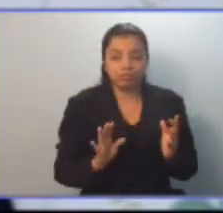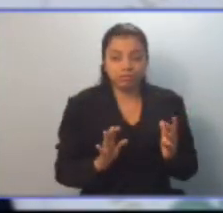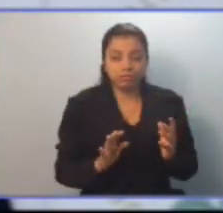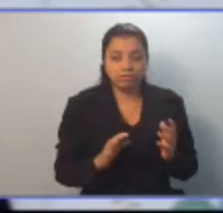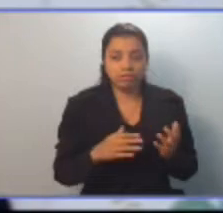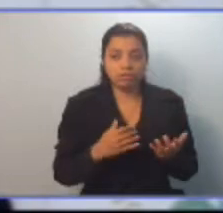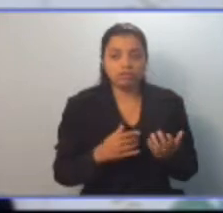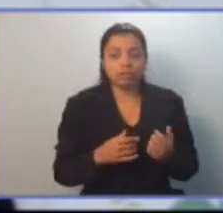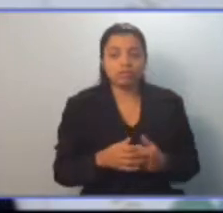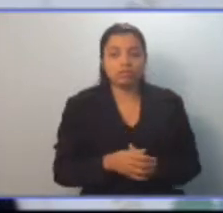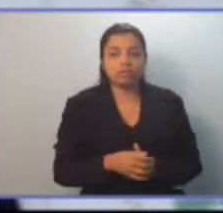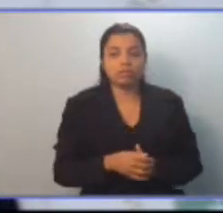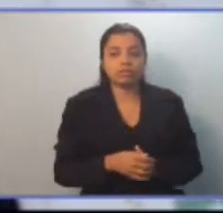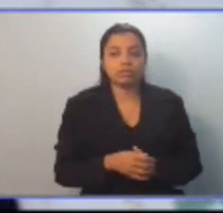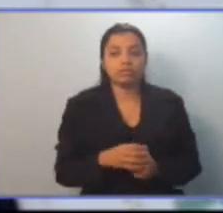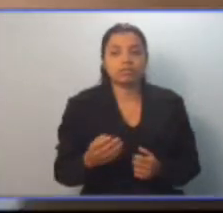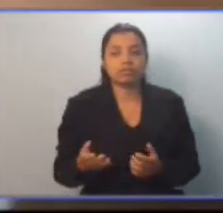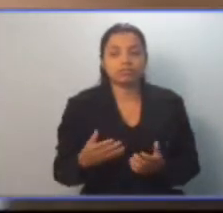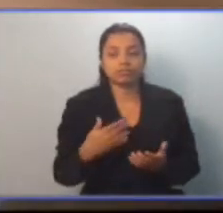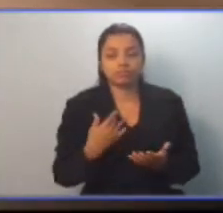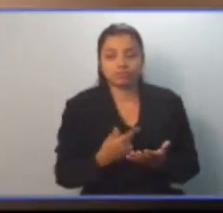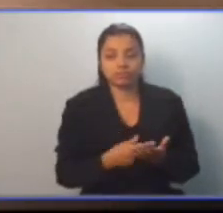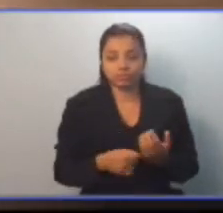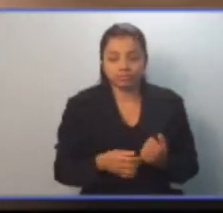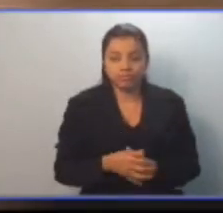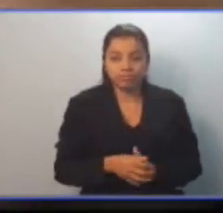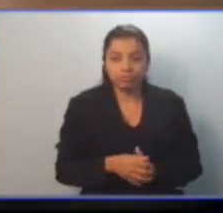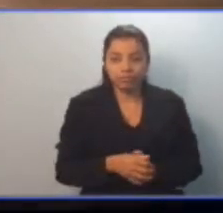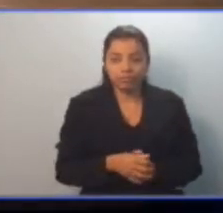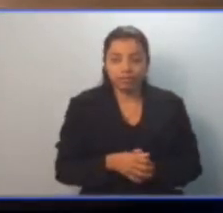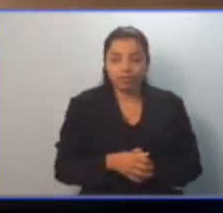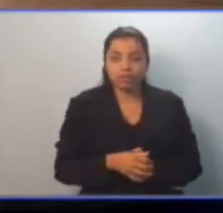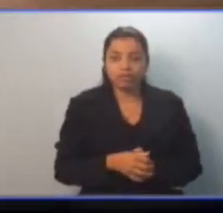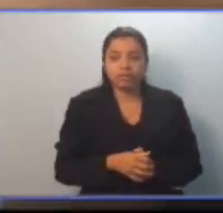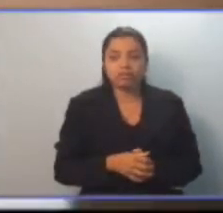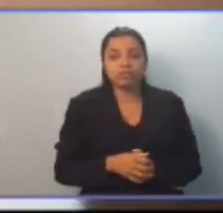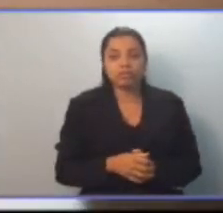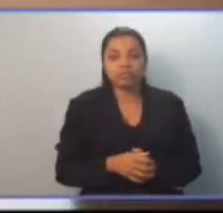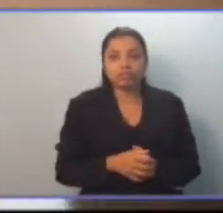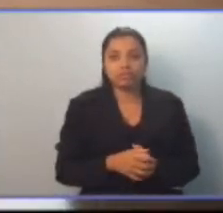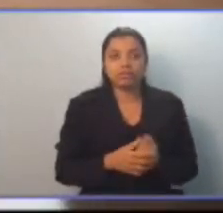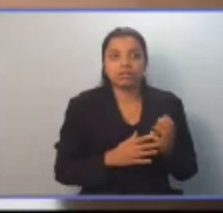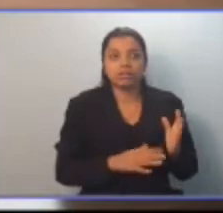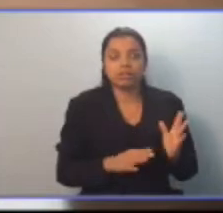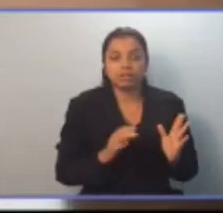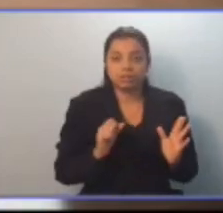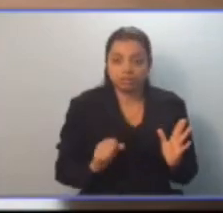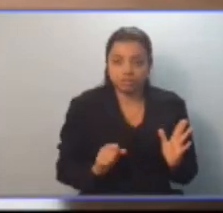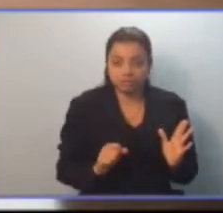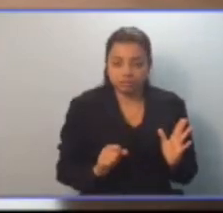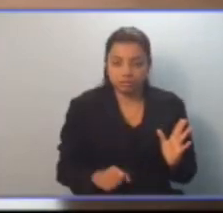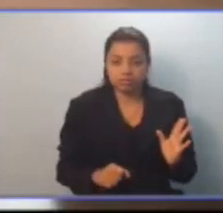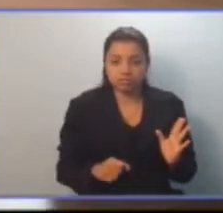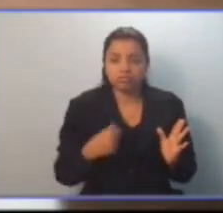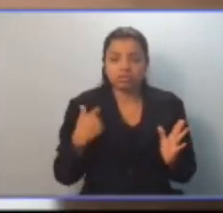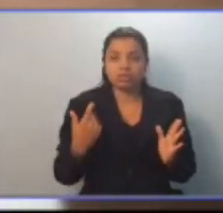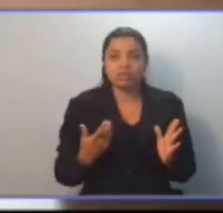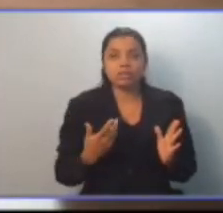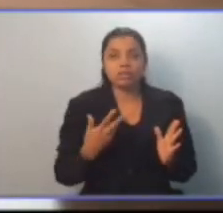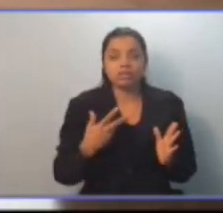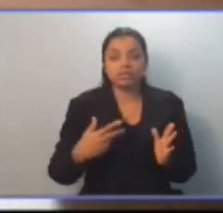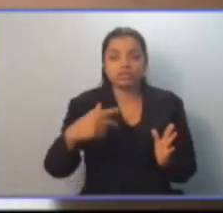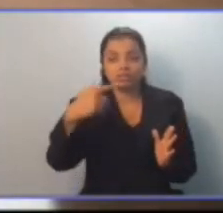que esté el juez de paz de turno y además que haya un defensor público cuando sea necesario. ¿Y para qué se necesita